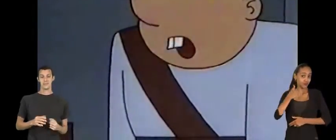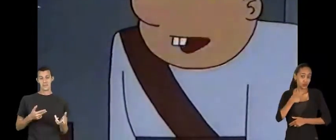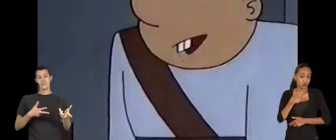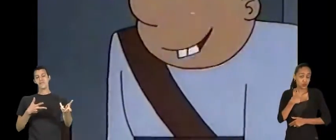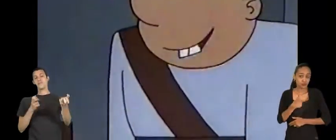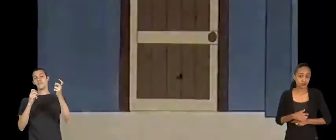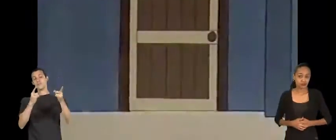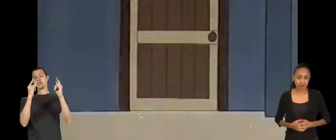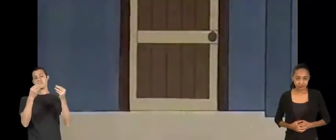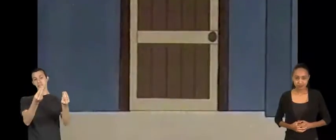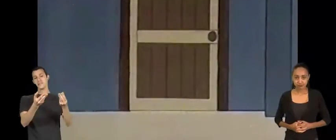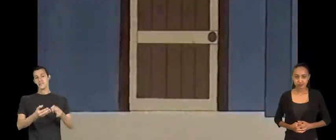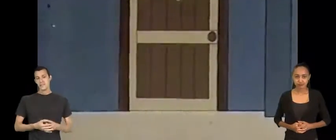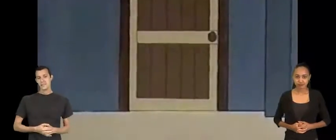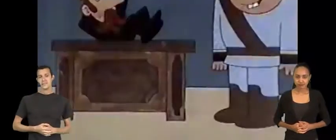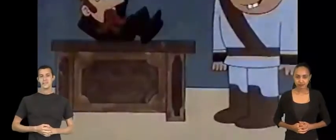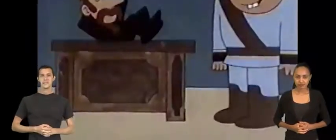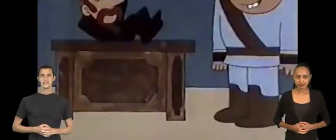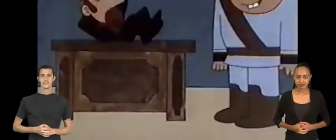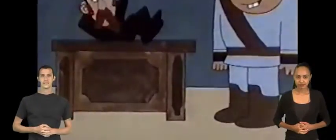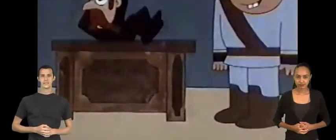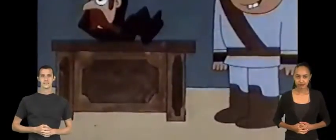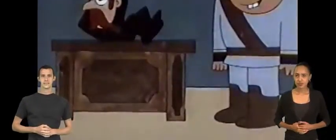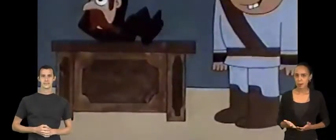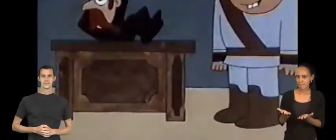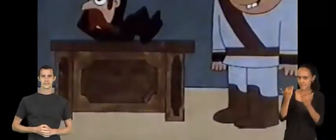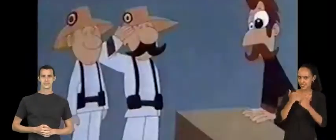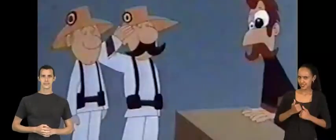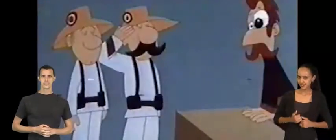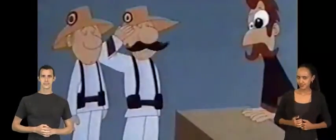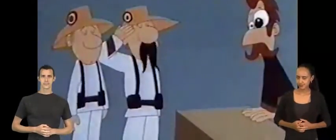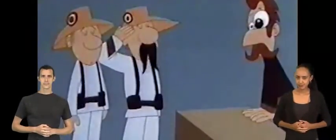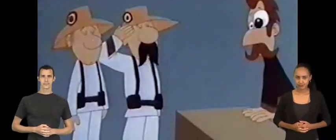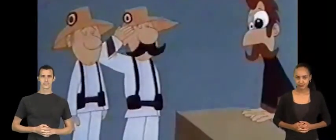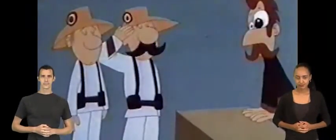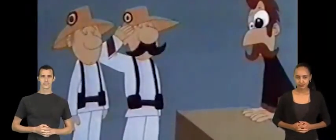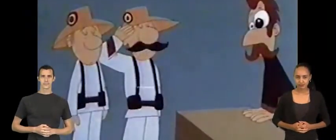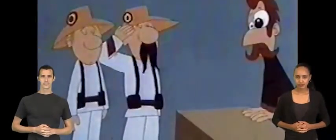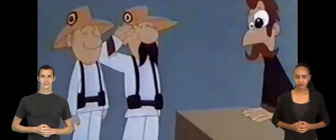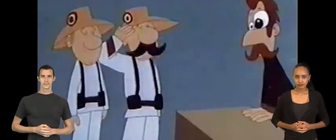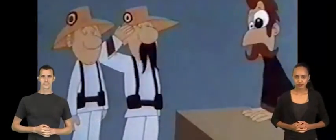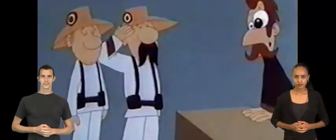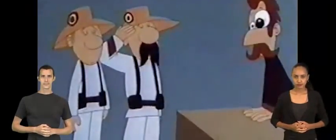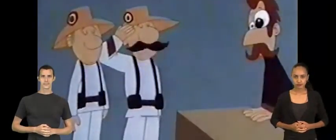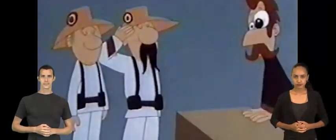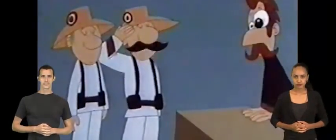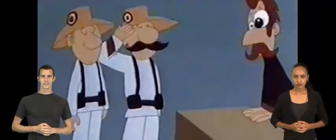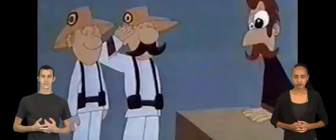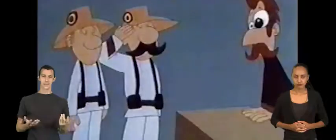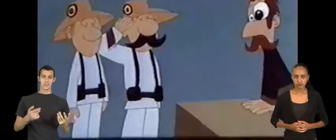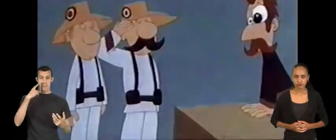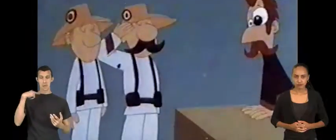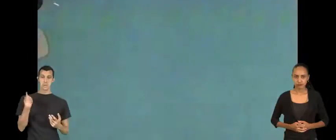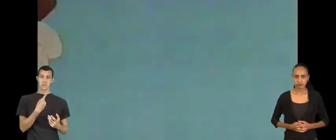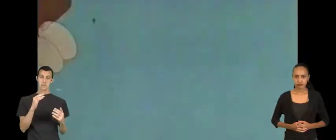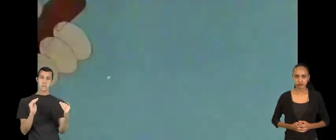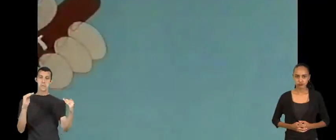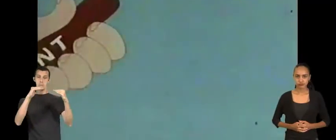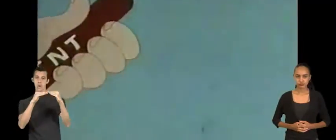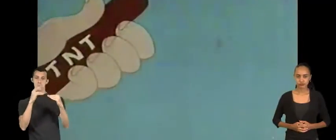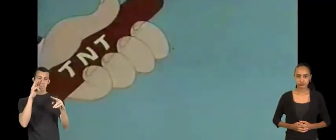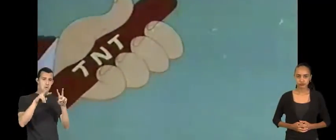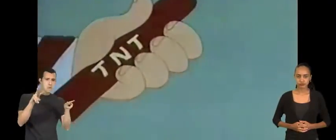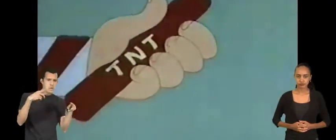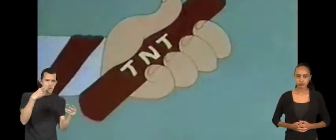con fusiles. ¡Pase usted! Mi coronel, hemos explorado el puente